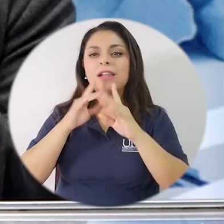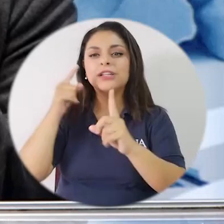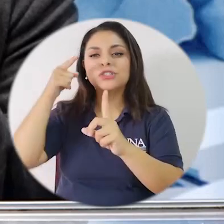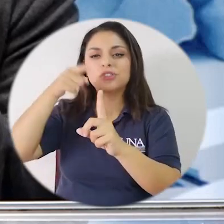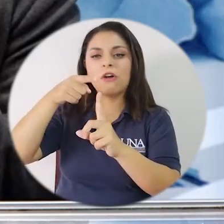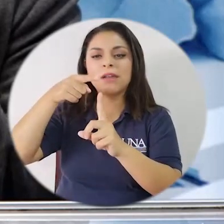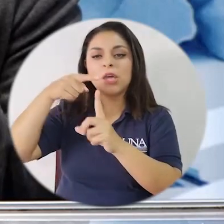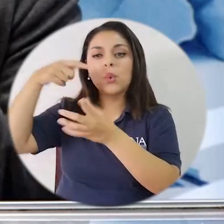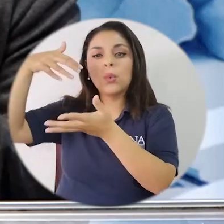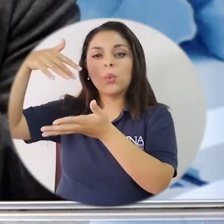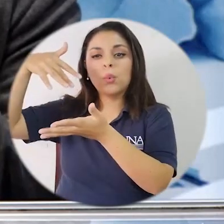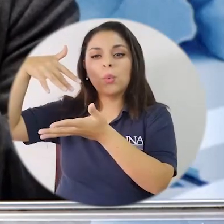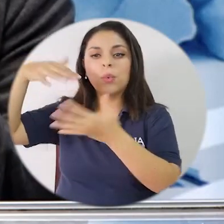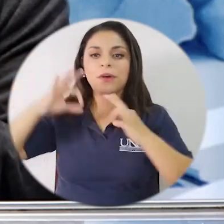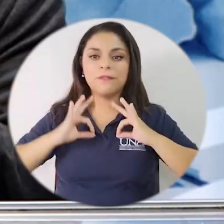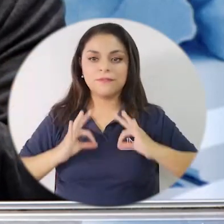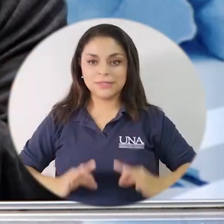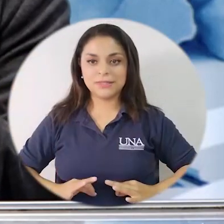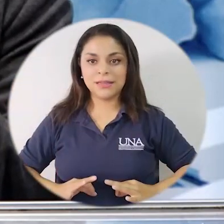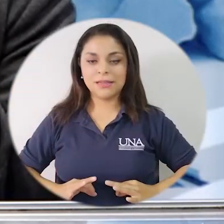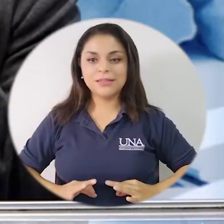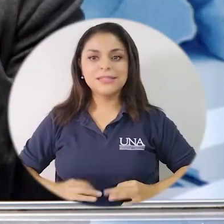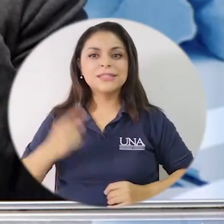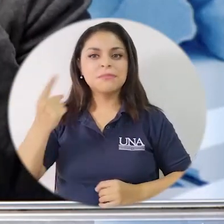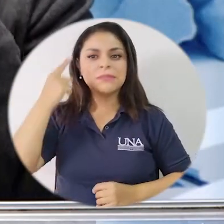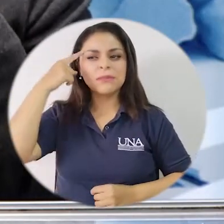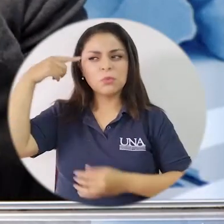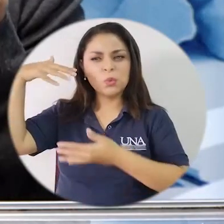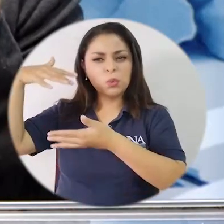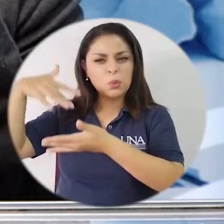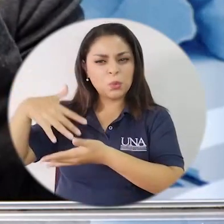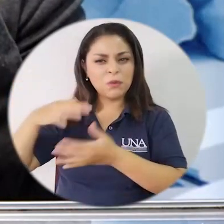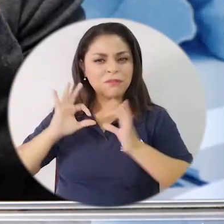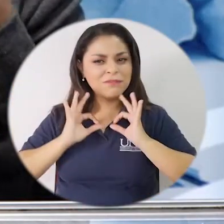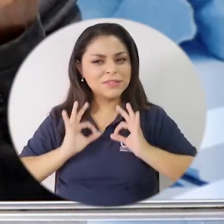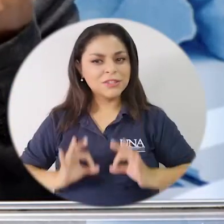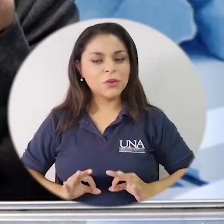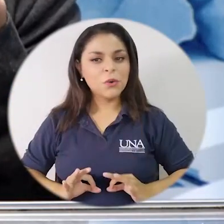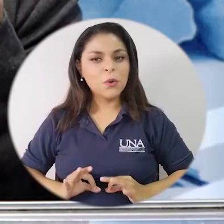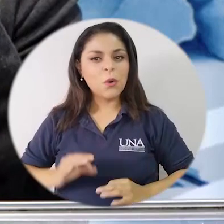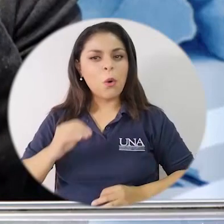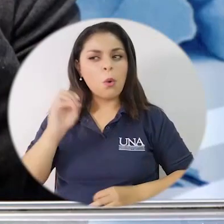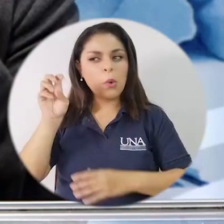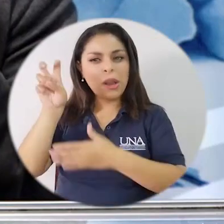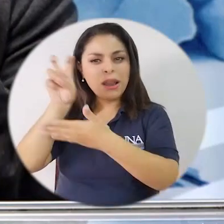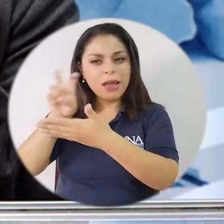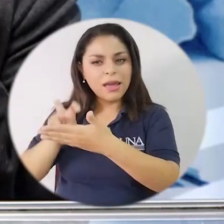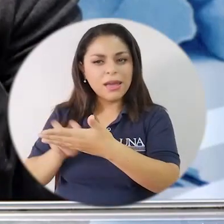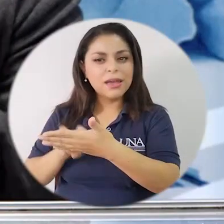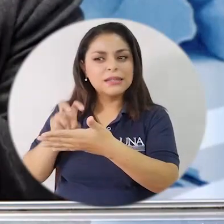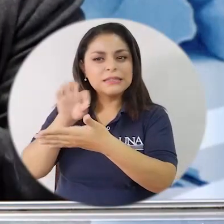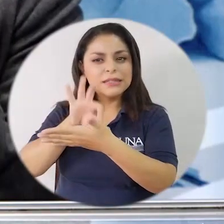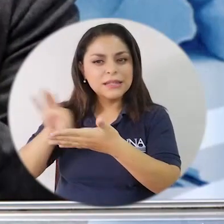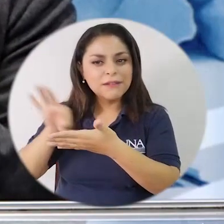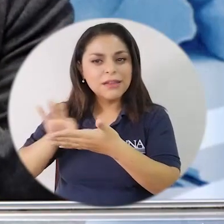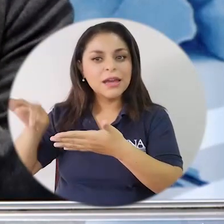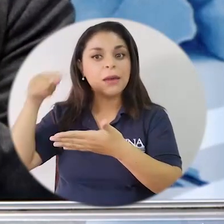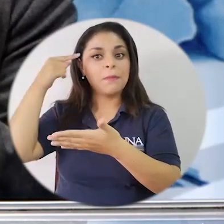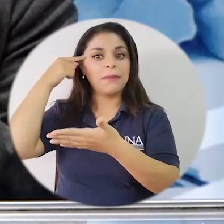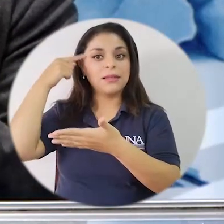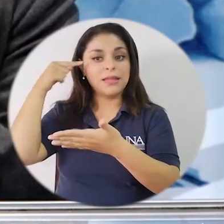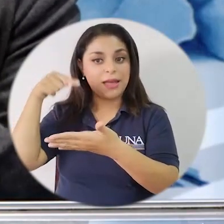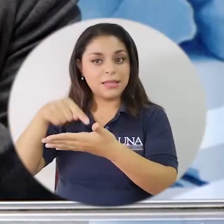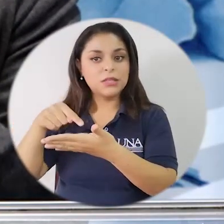física, ¿verdad? Ajá. Cuando hablamos de alfabetización siempre hacemos, uy, no saber leer y escribir, ¿verdad? Creo que va por ahí nuestra primera